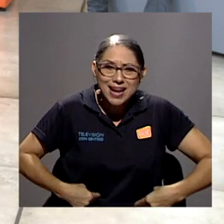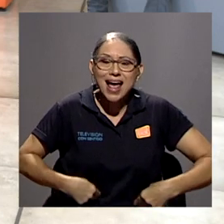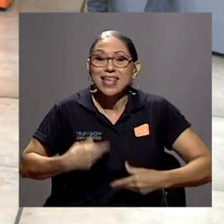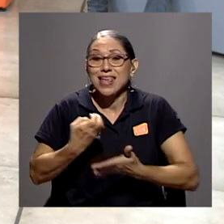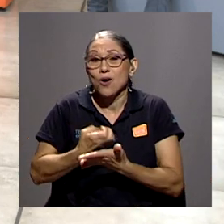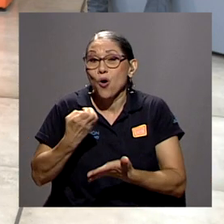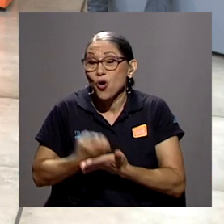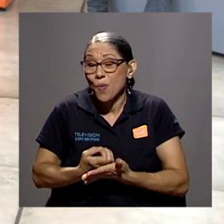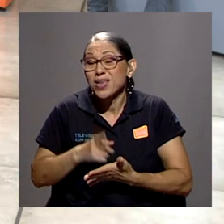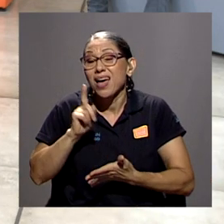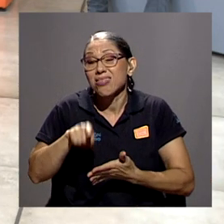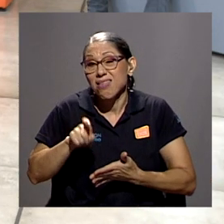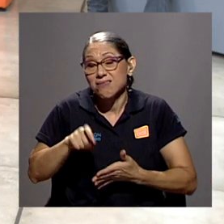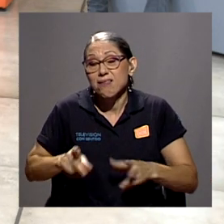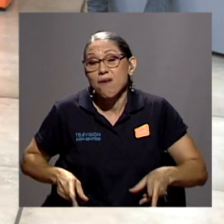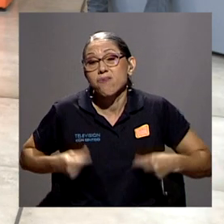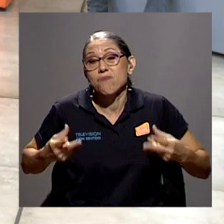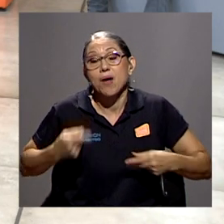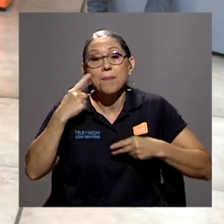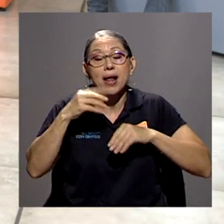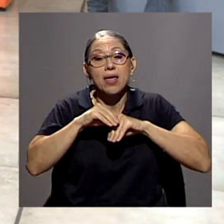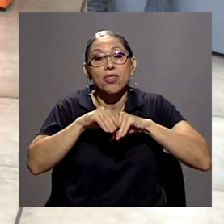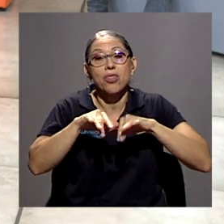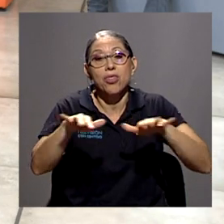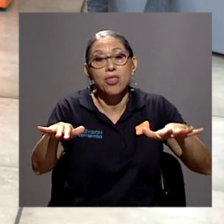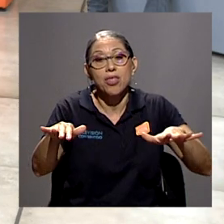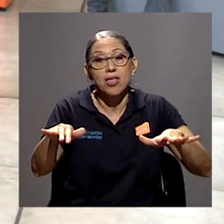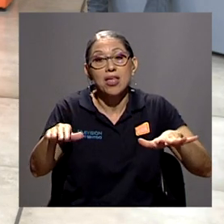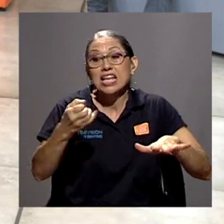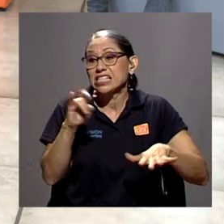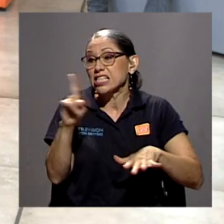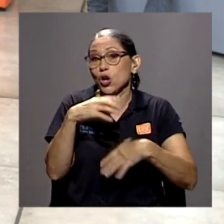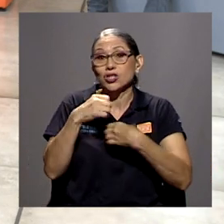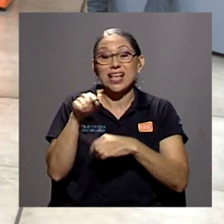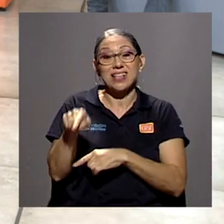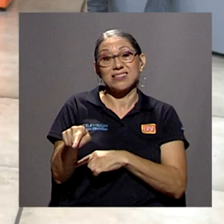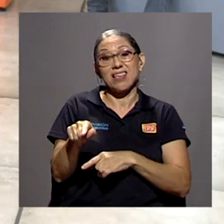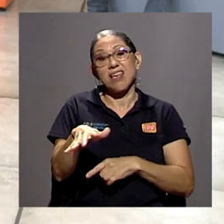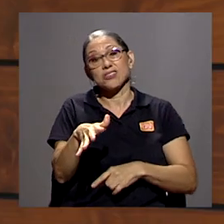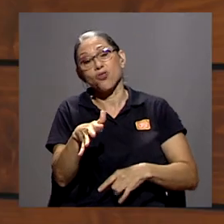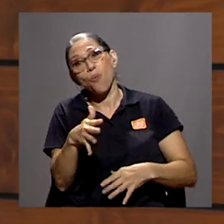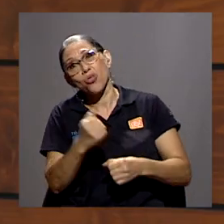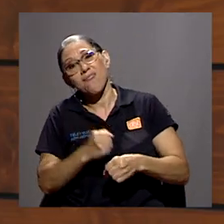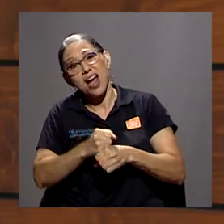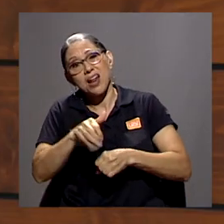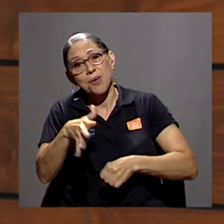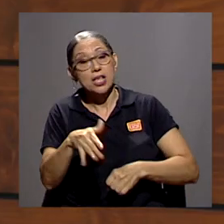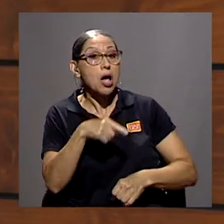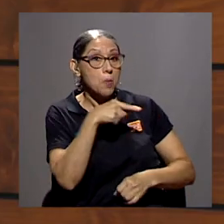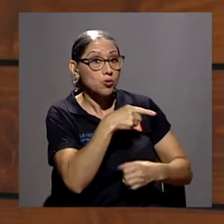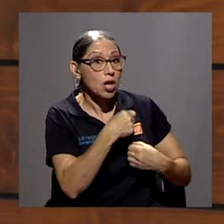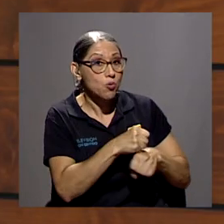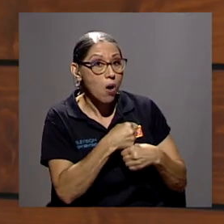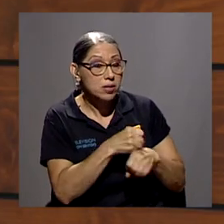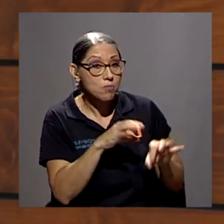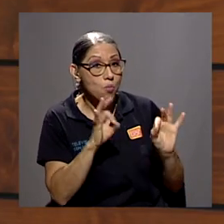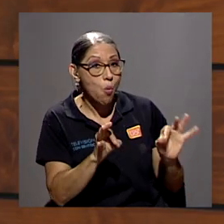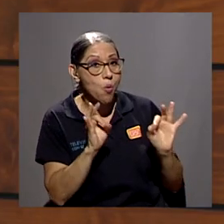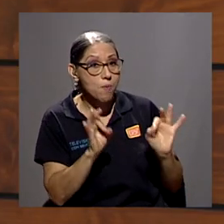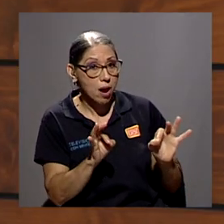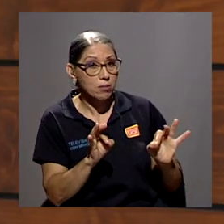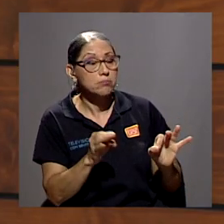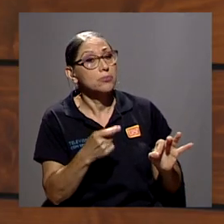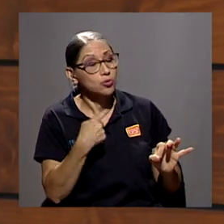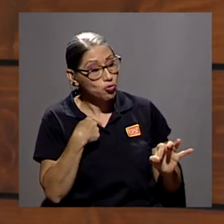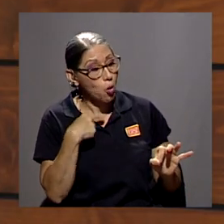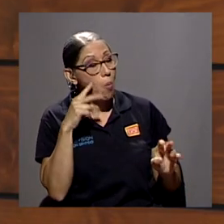porque si no es cómo hacer el trabajo a medias y les cuento que ustedes lo hacen muy bien esa parte es una de las que yo puedo